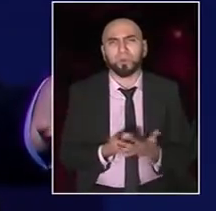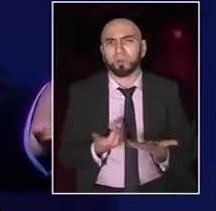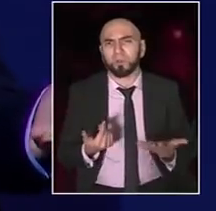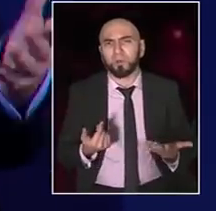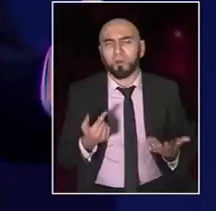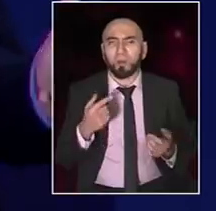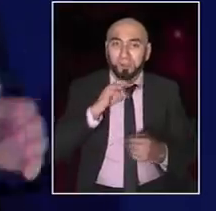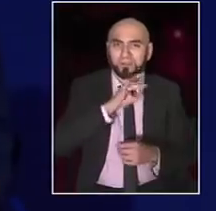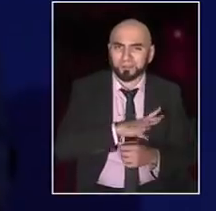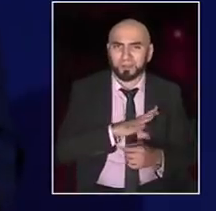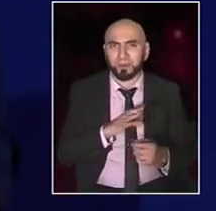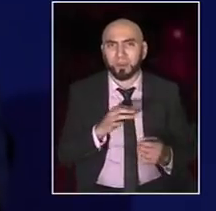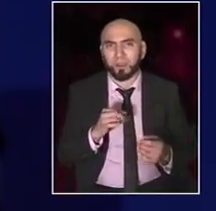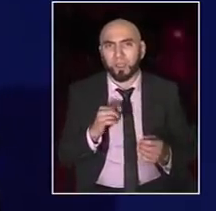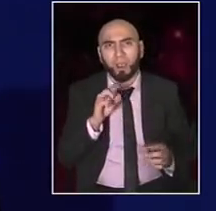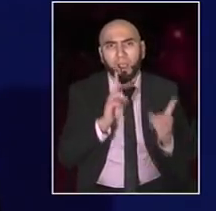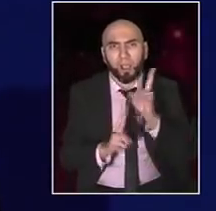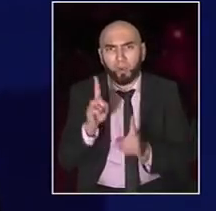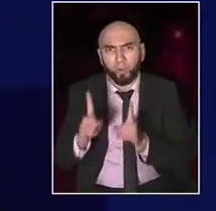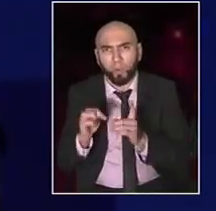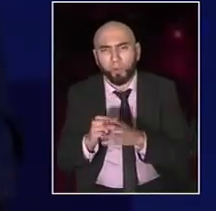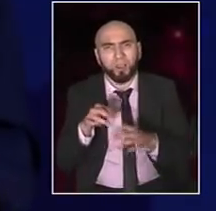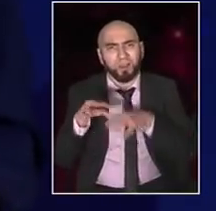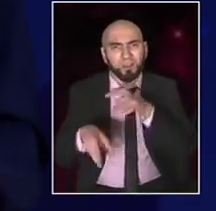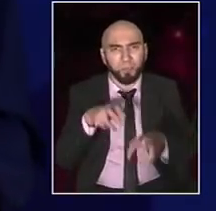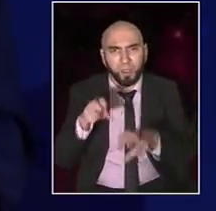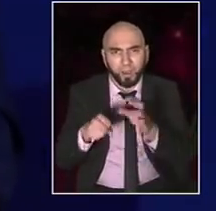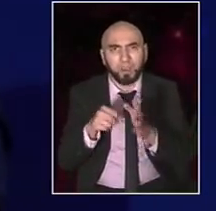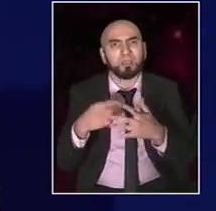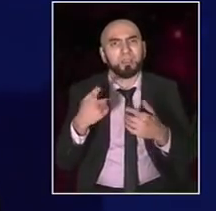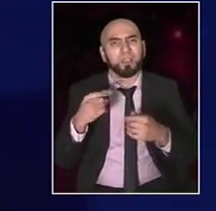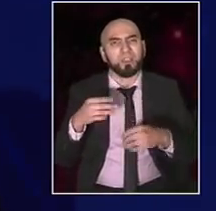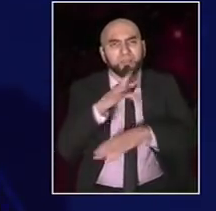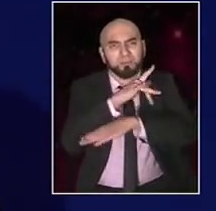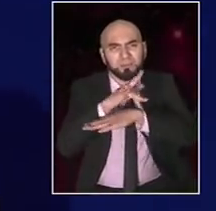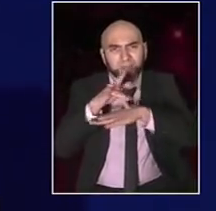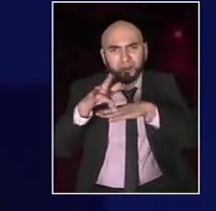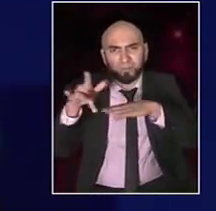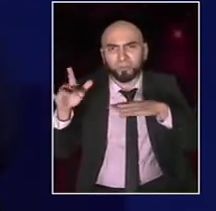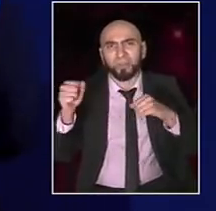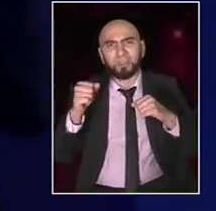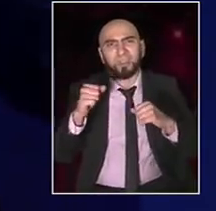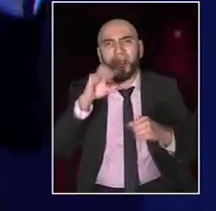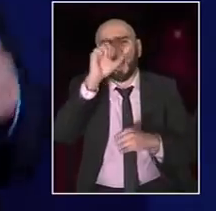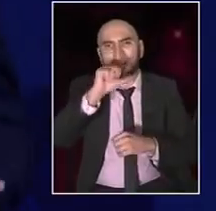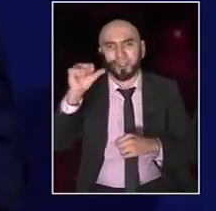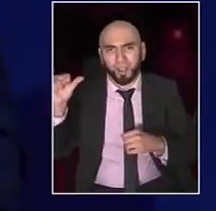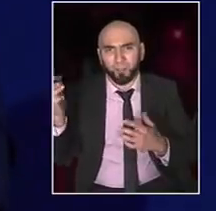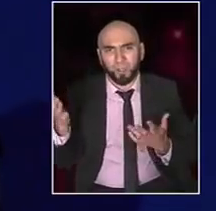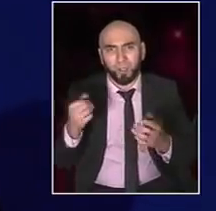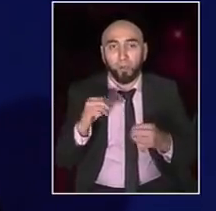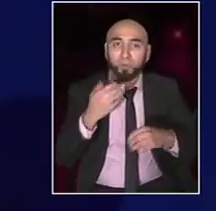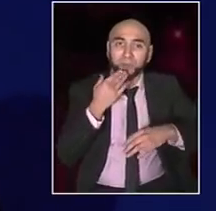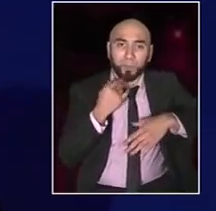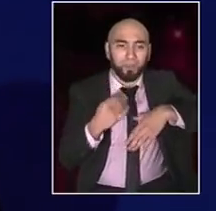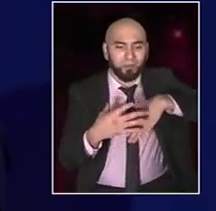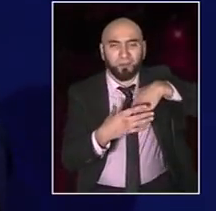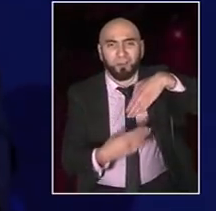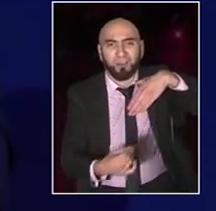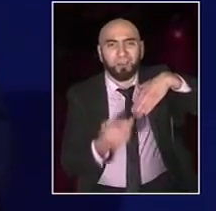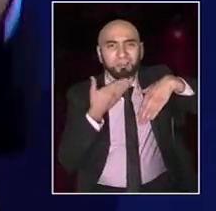Chile la especie extremófila en el desierto Atacama y en la Patagonia subantártica y la Antártica, que son las únicas que a lo mejor van a